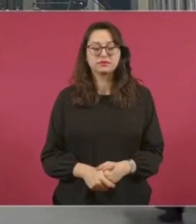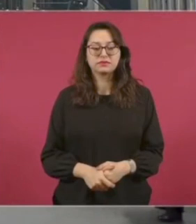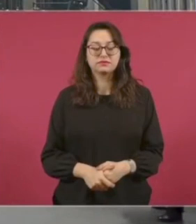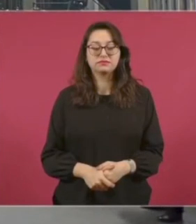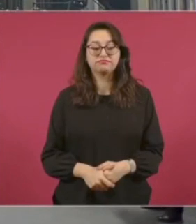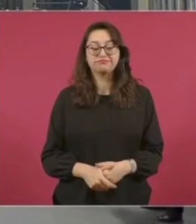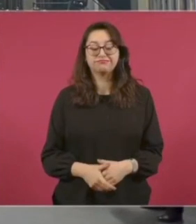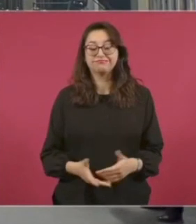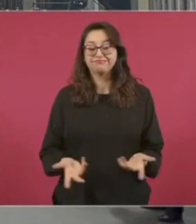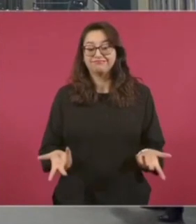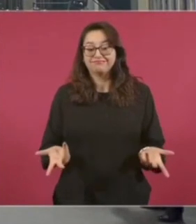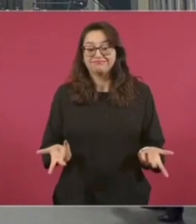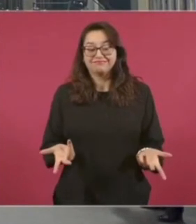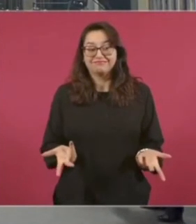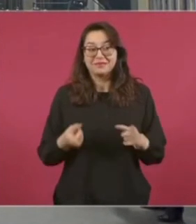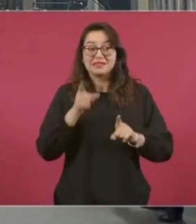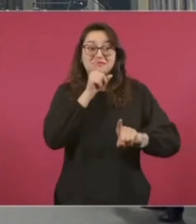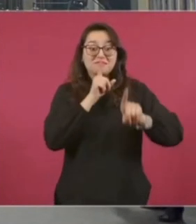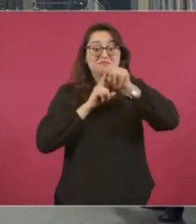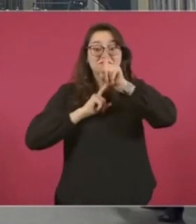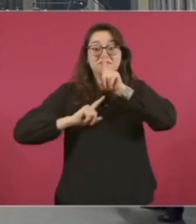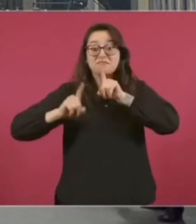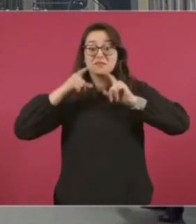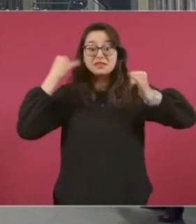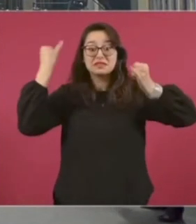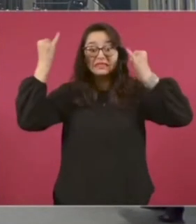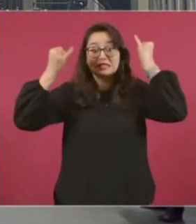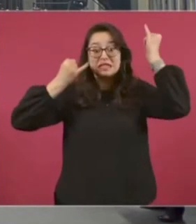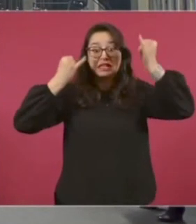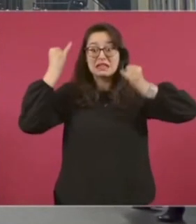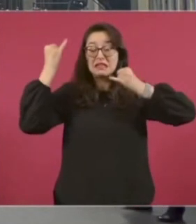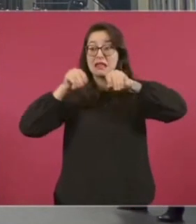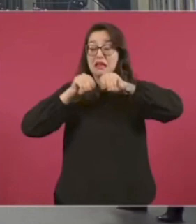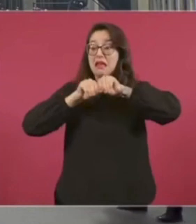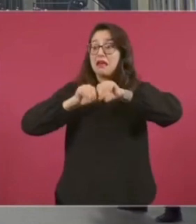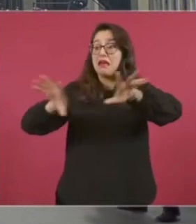Están muy molestos y muy desesperados.